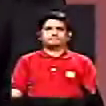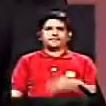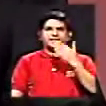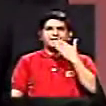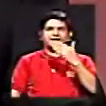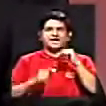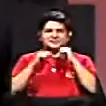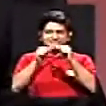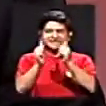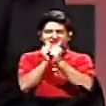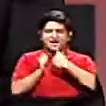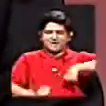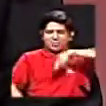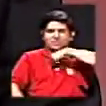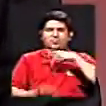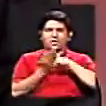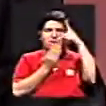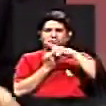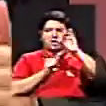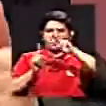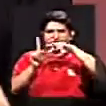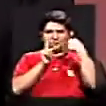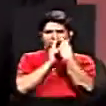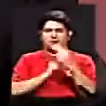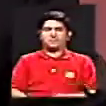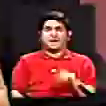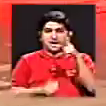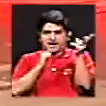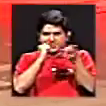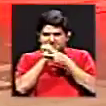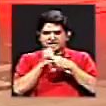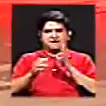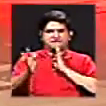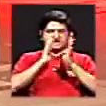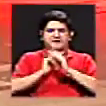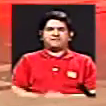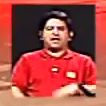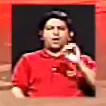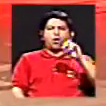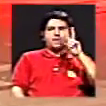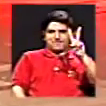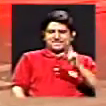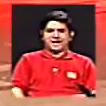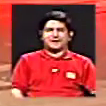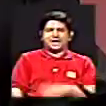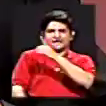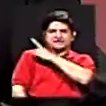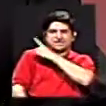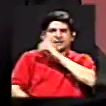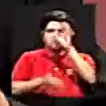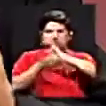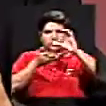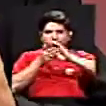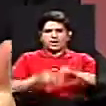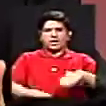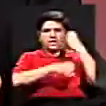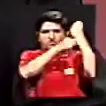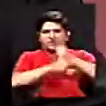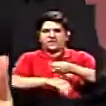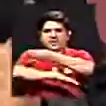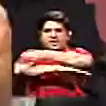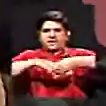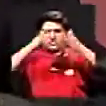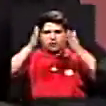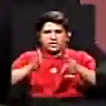Gracias por continuar con nosotros en su programa Puntos de Vista. En esta ocasión conversamos con don Olman Vargas, director del Colegio Federado de Ingenieros y